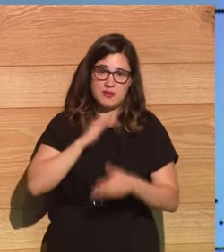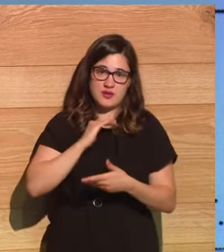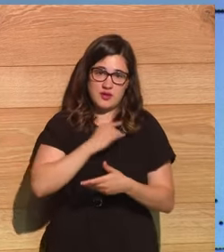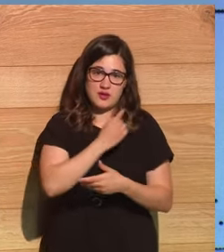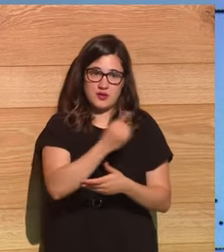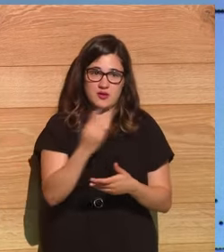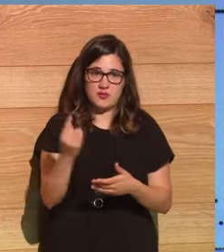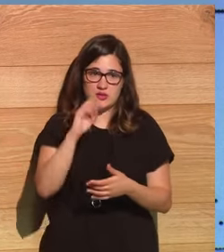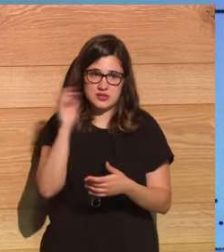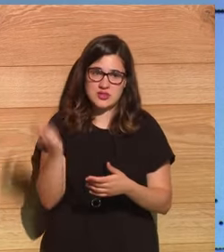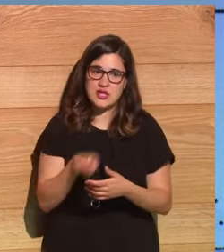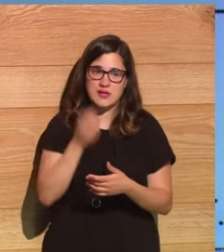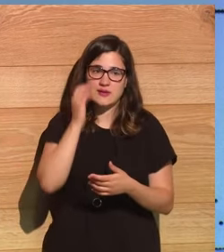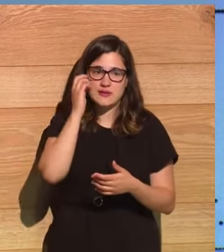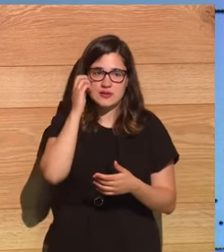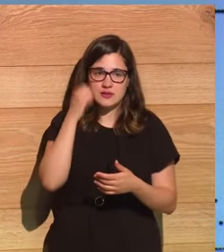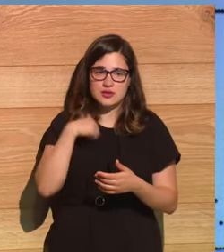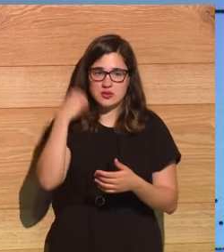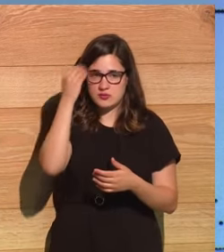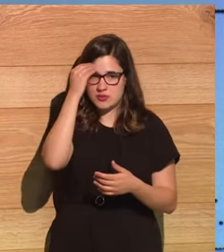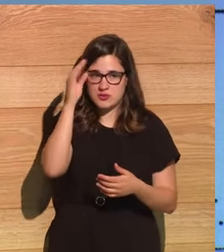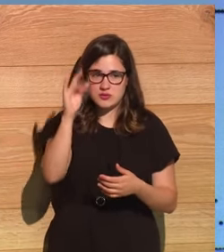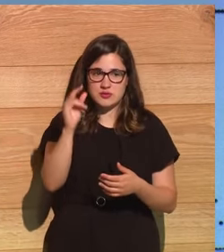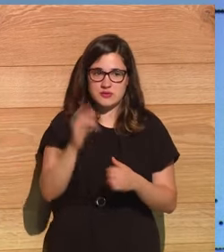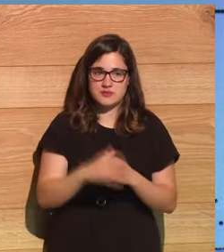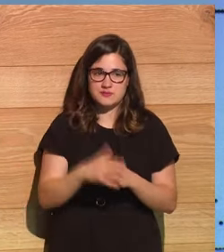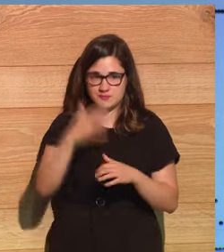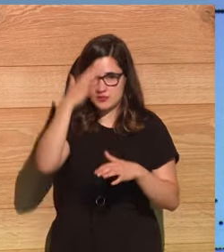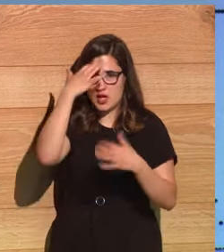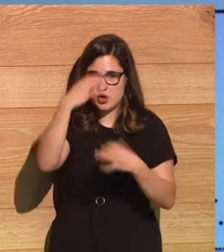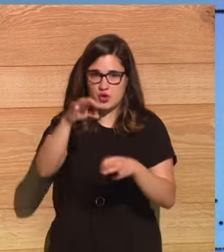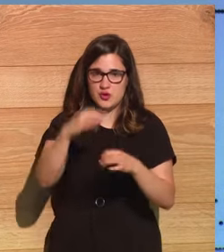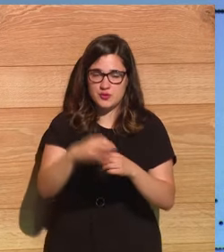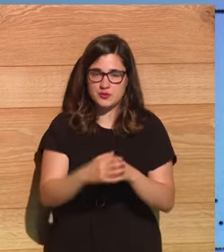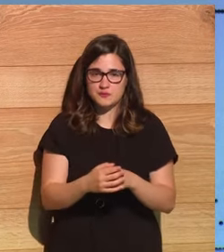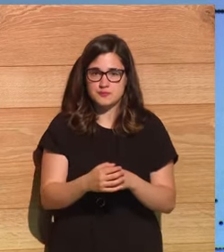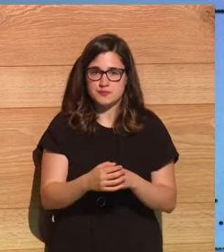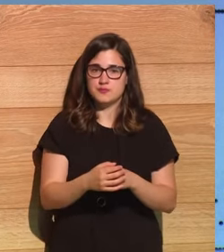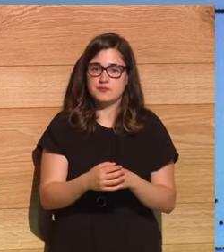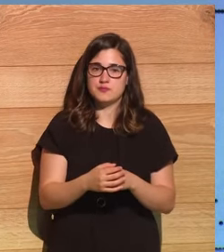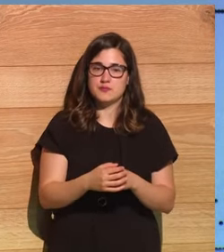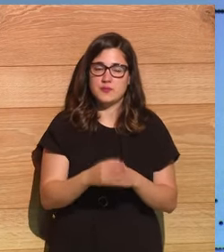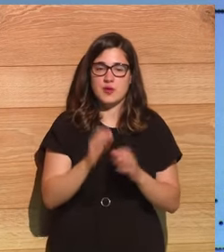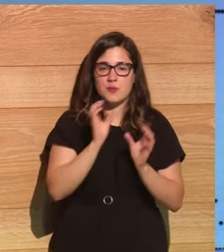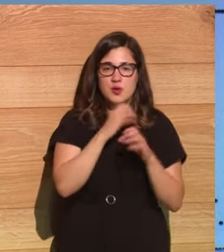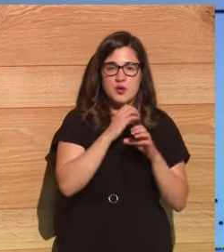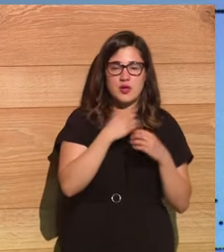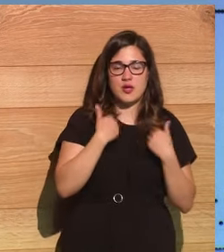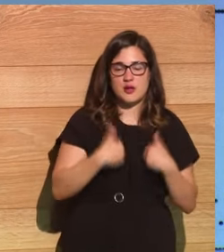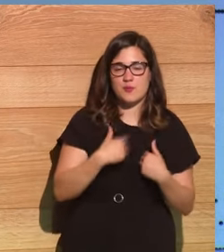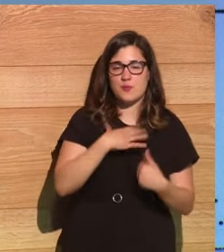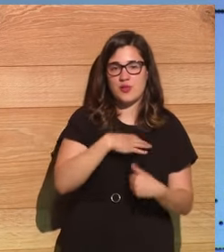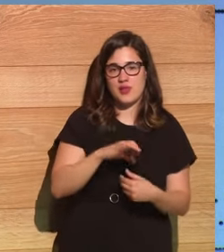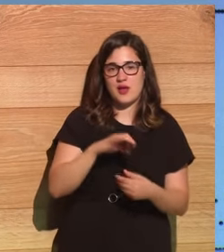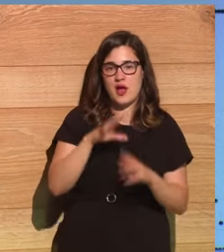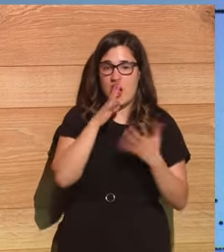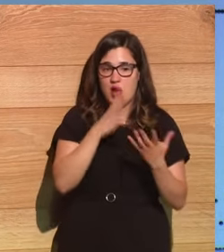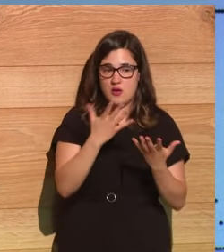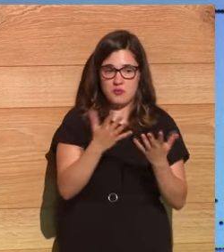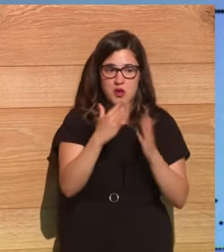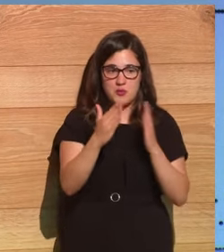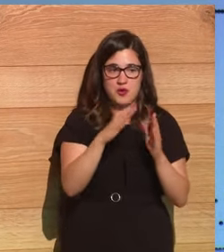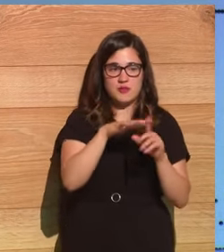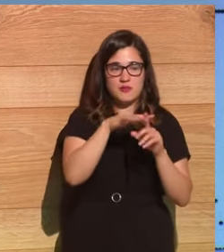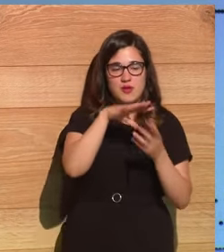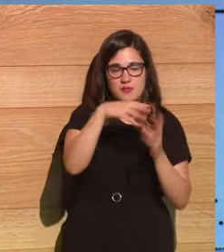que tenemos, etcétera, etcétera. O sea, que yo creo que sí, o sea, que tiene todo el sentido, que una misma biología puede estar adaptada a un momento determinado, pero puede presentar un